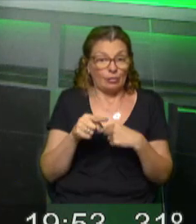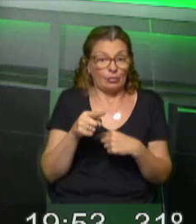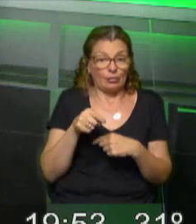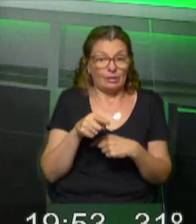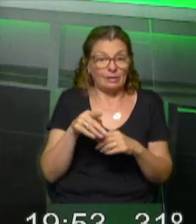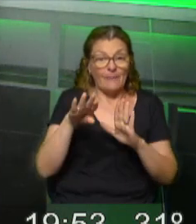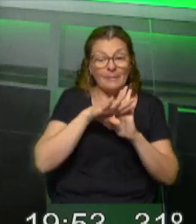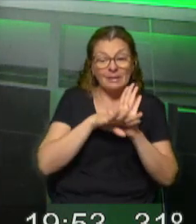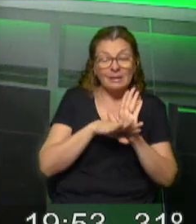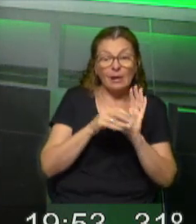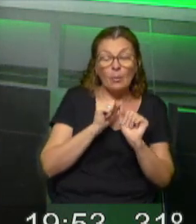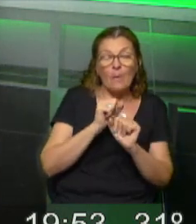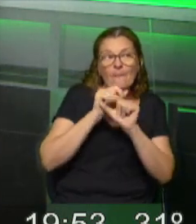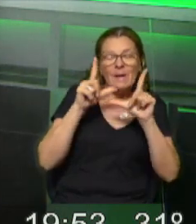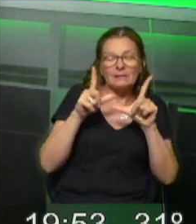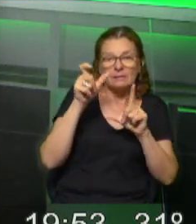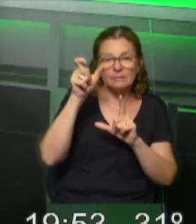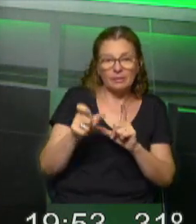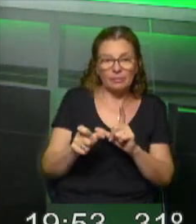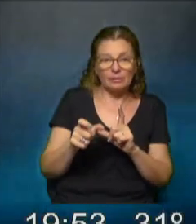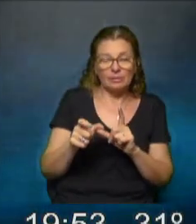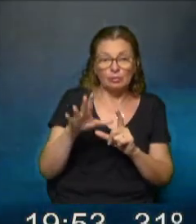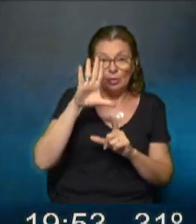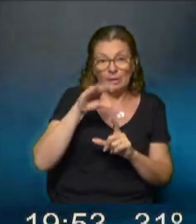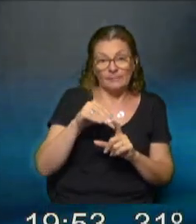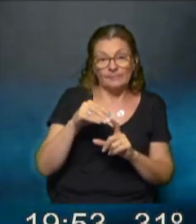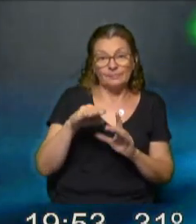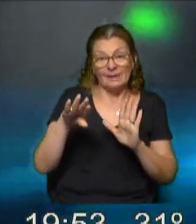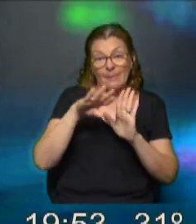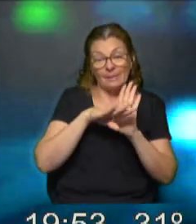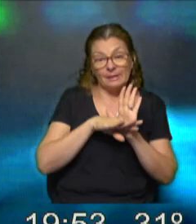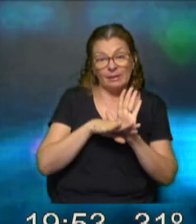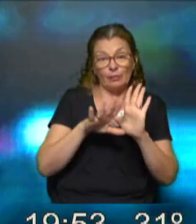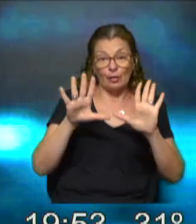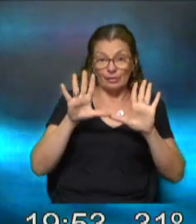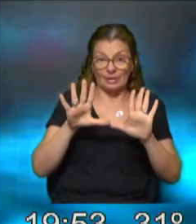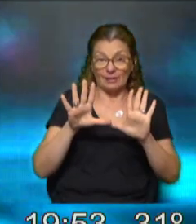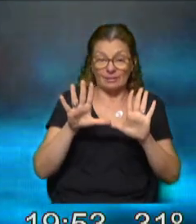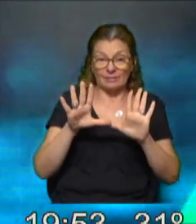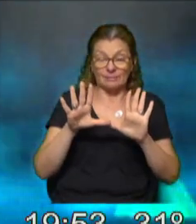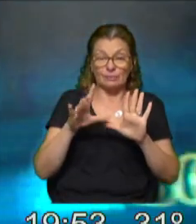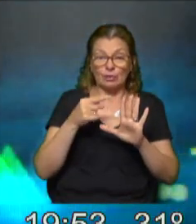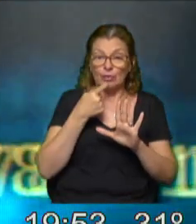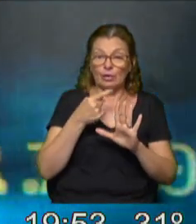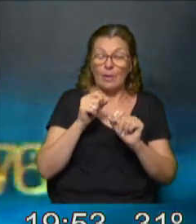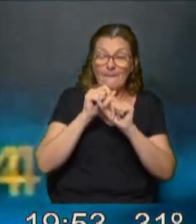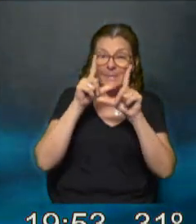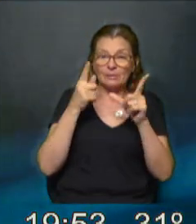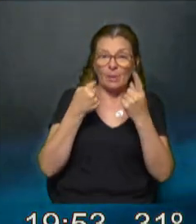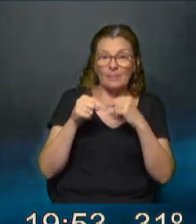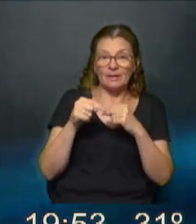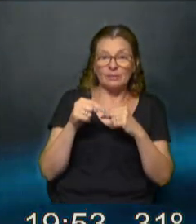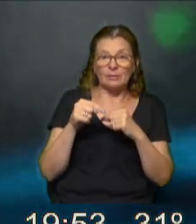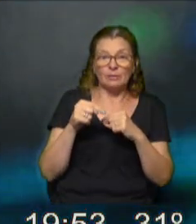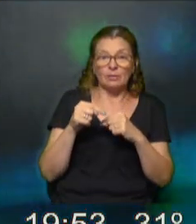estas medidas y cómo puede impactar eso en la gente y totalmente vos fíjate las medidas Fueron 10 sí no no no está anunciado el impacto Pero tenemos la no